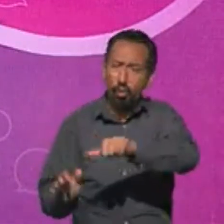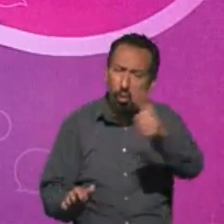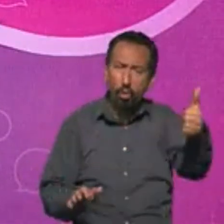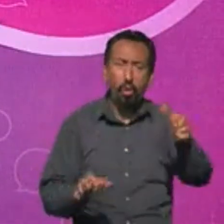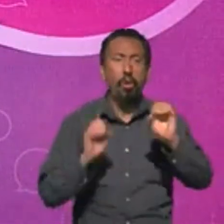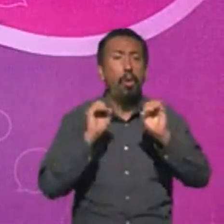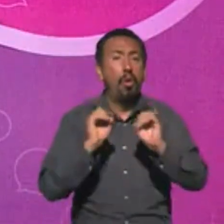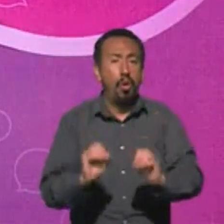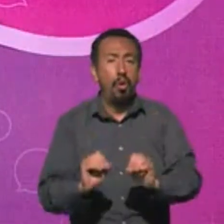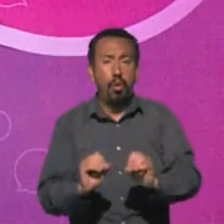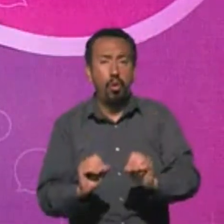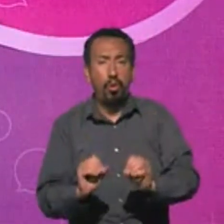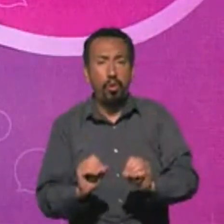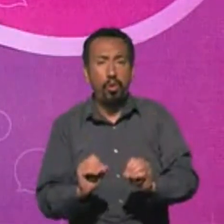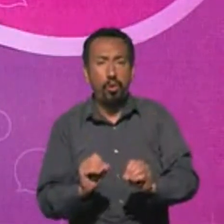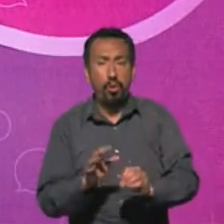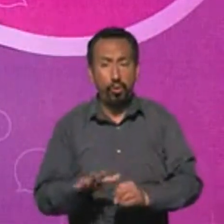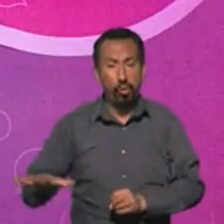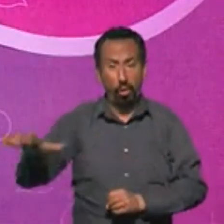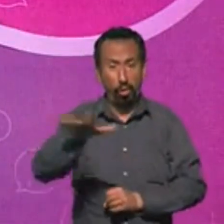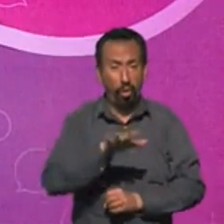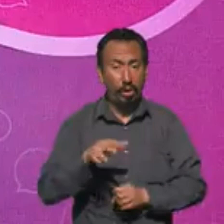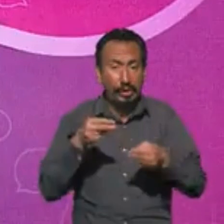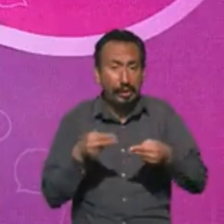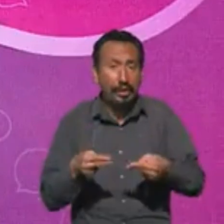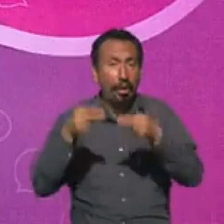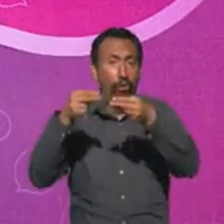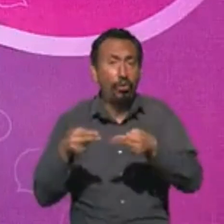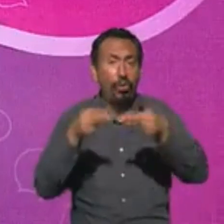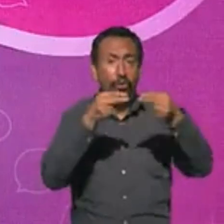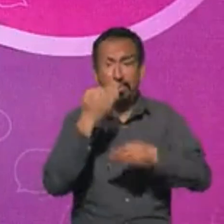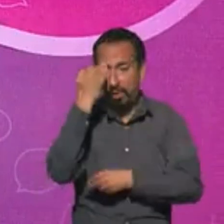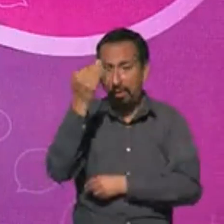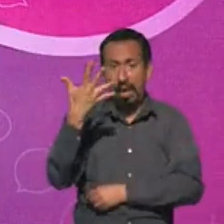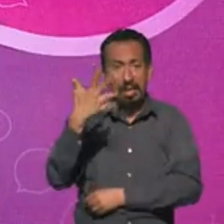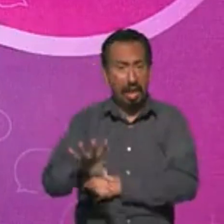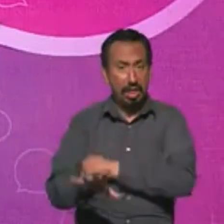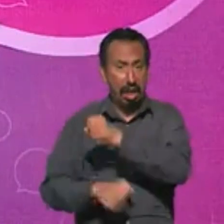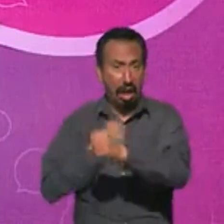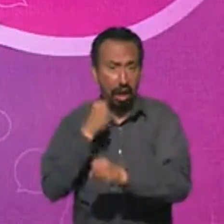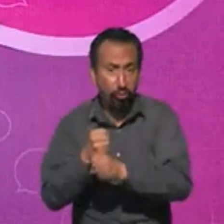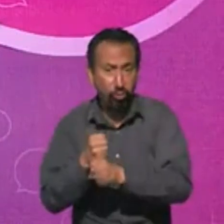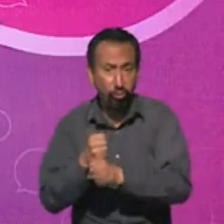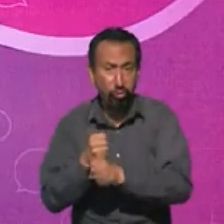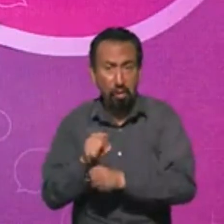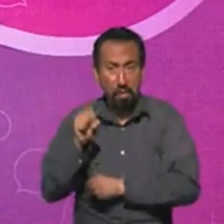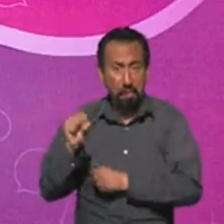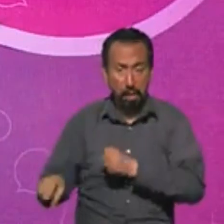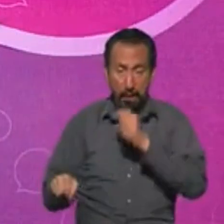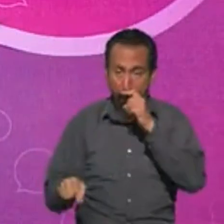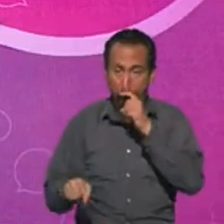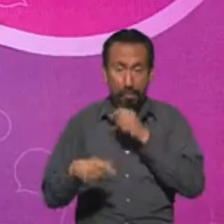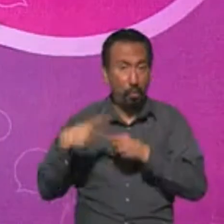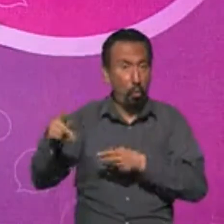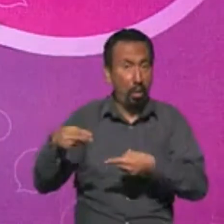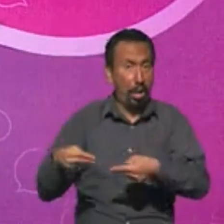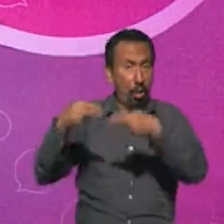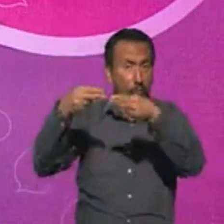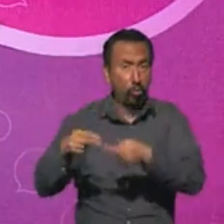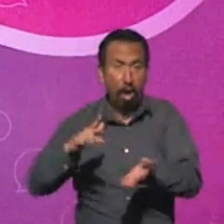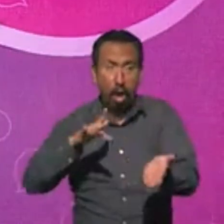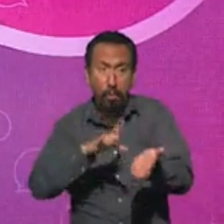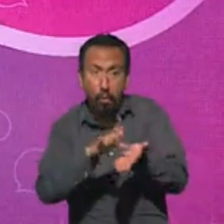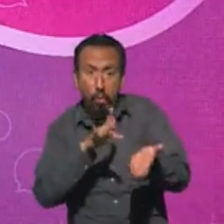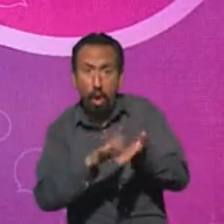que son concesiones son concesiones de 10 años esas concesiones si ellos no apoyan Al